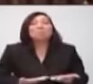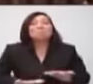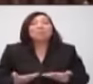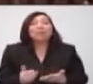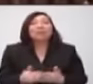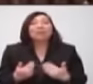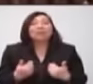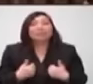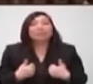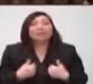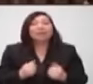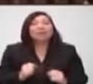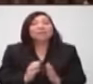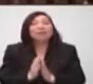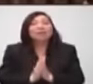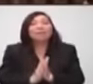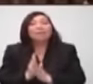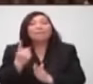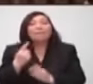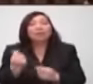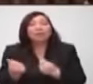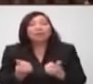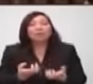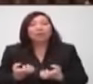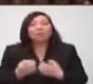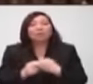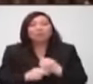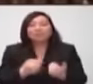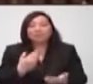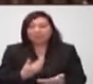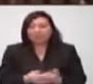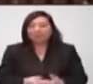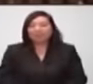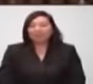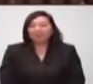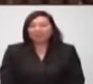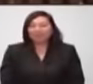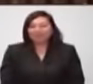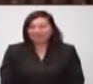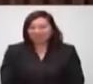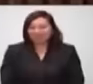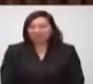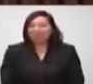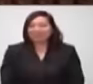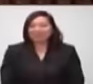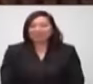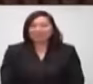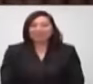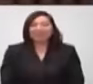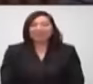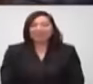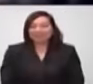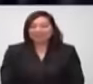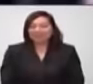que debemos aprovecharlo para dinamizar la economía nacional. Muchas gracias, señor presidente, y es la última intervención. Correcto. En esta exposición,